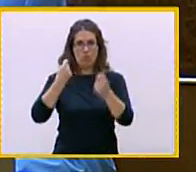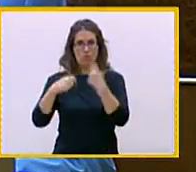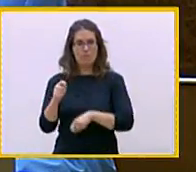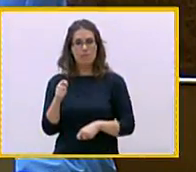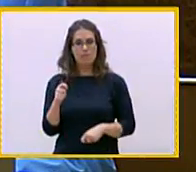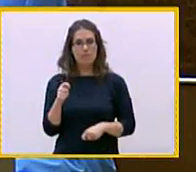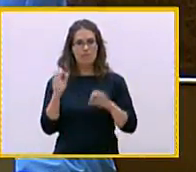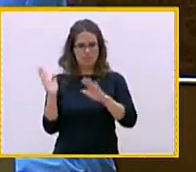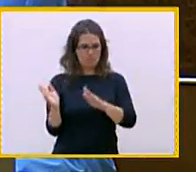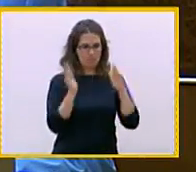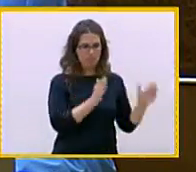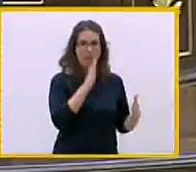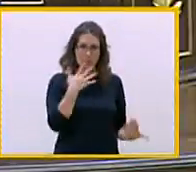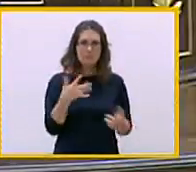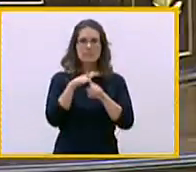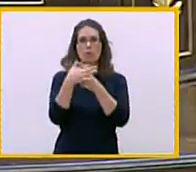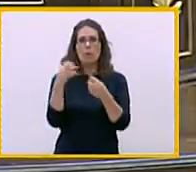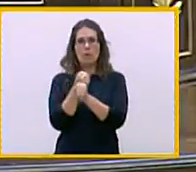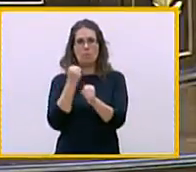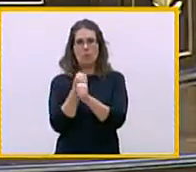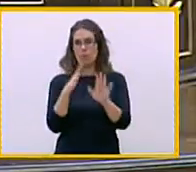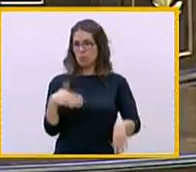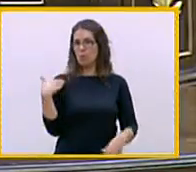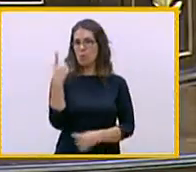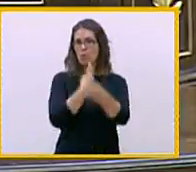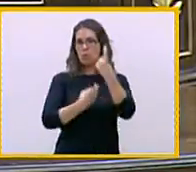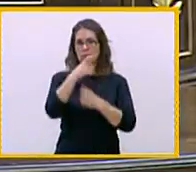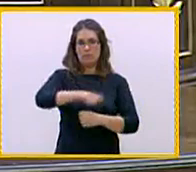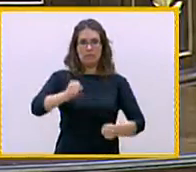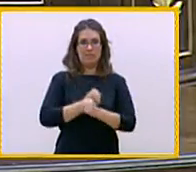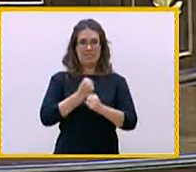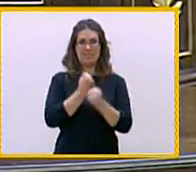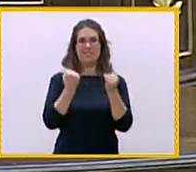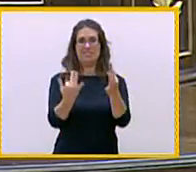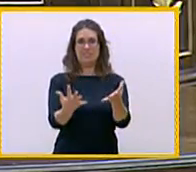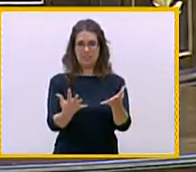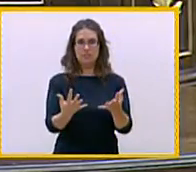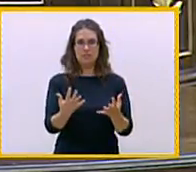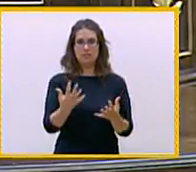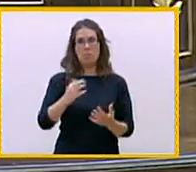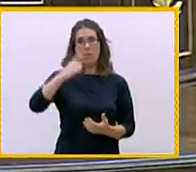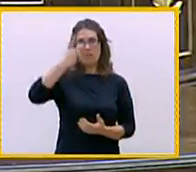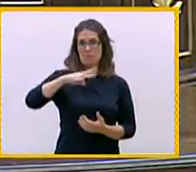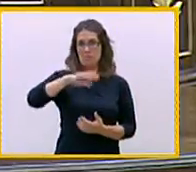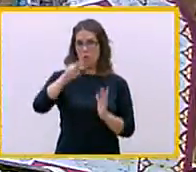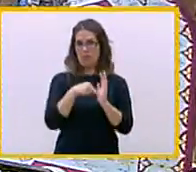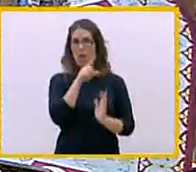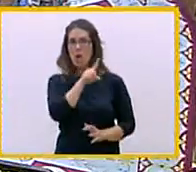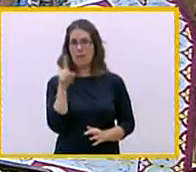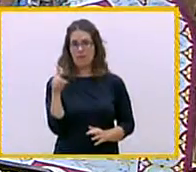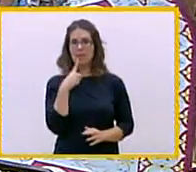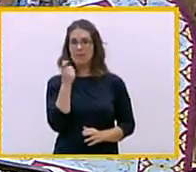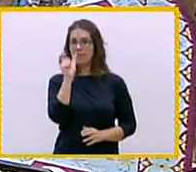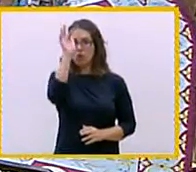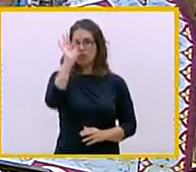empleo. De acuerdo con la última encuesta de población activa, la correspondiente al primer trimestre de 2011, el número total de